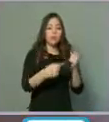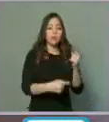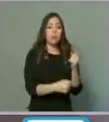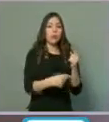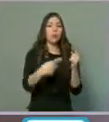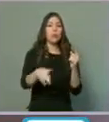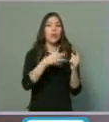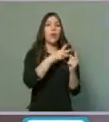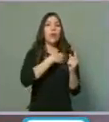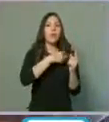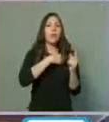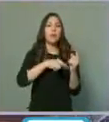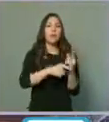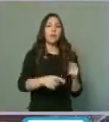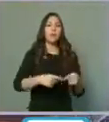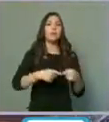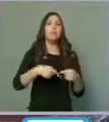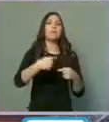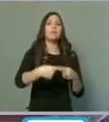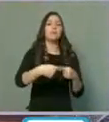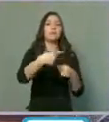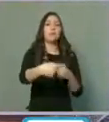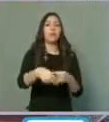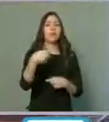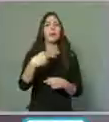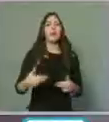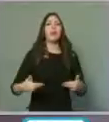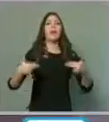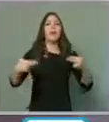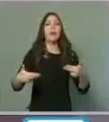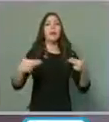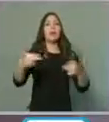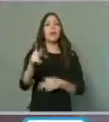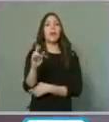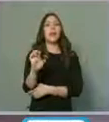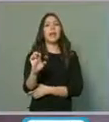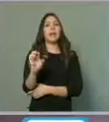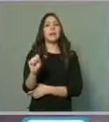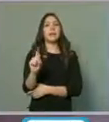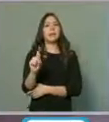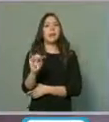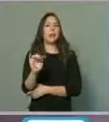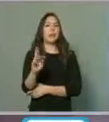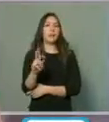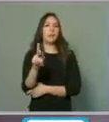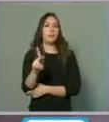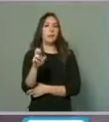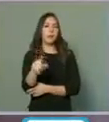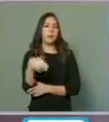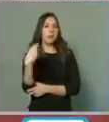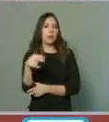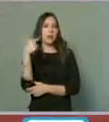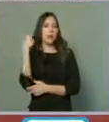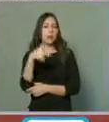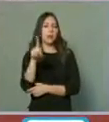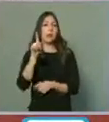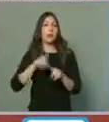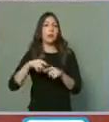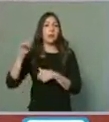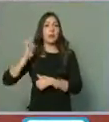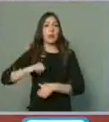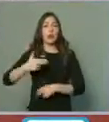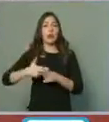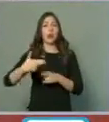esa persona. Eso se llama heredar por estirpe. Pero el albacea siempre va a seguir representando hasta que su cargo termina. Muy bien.